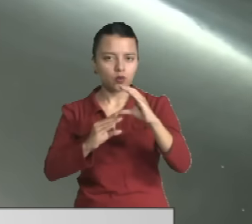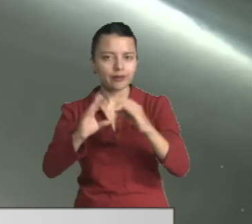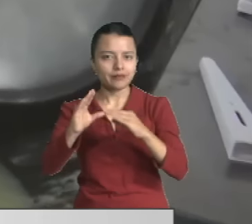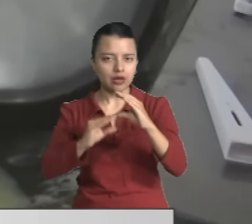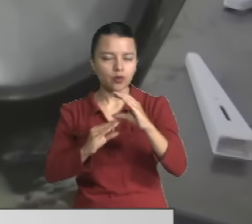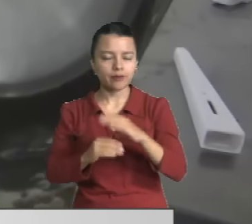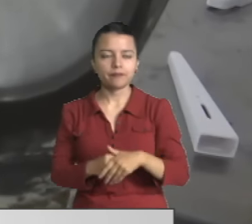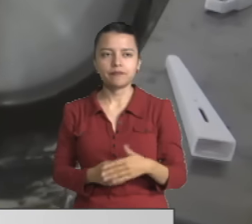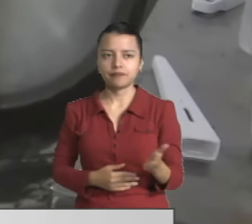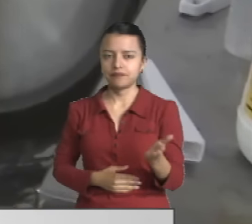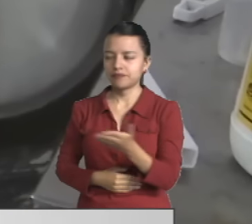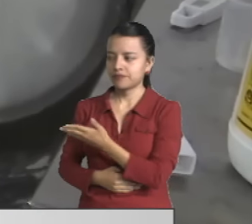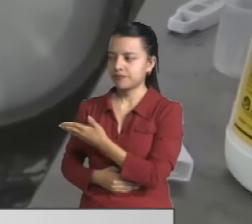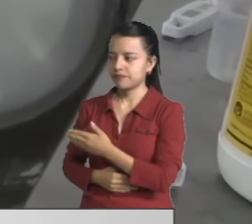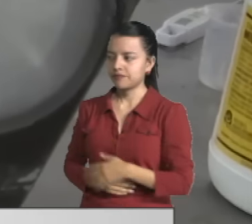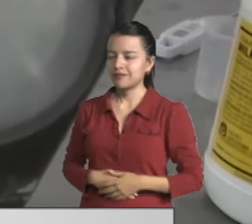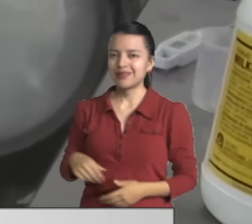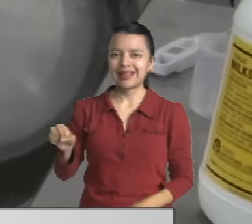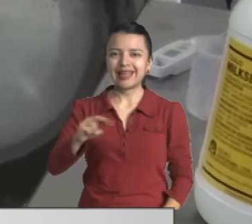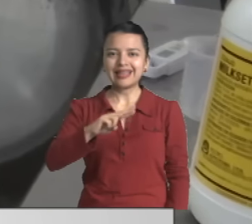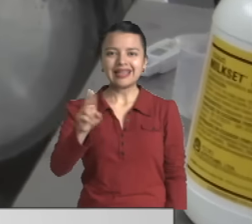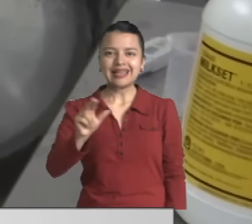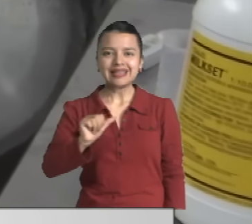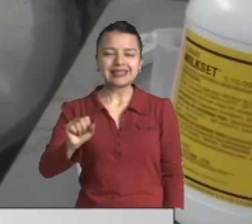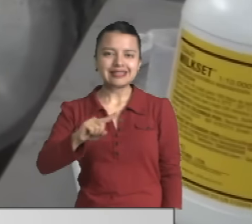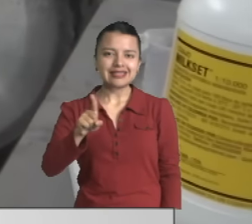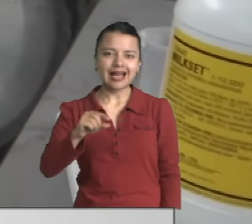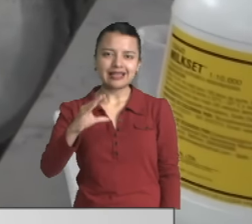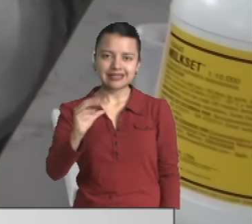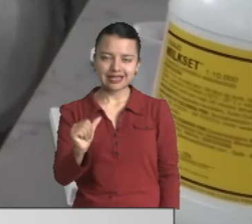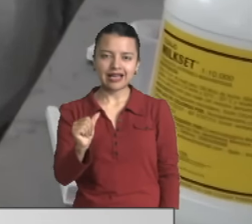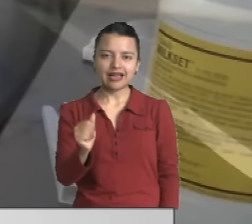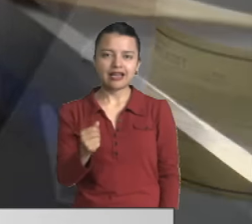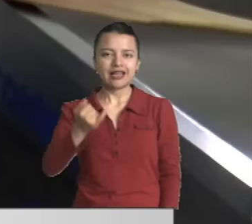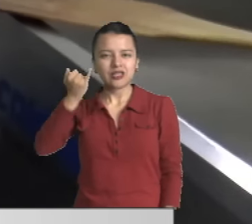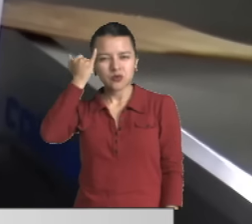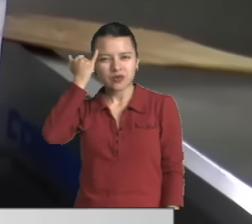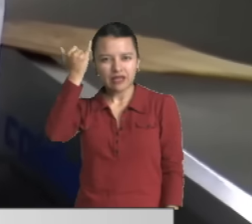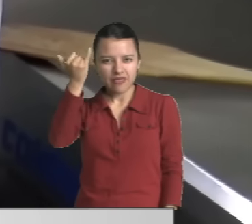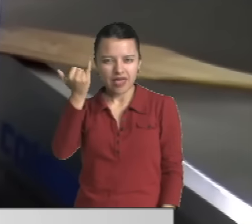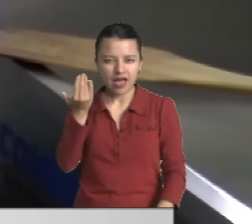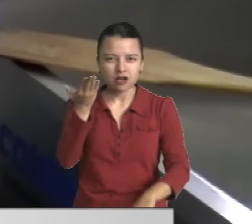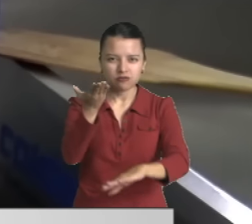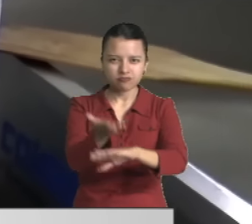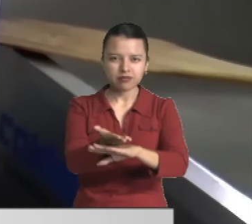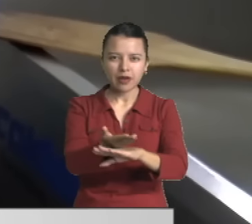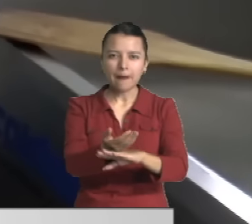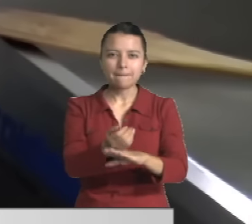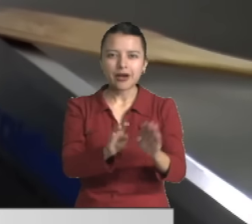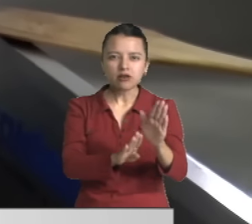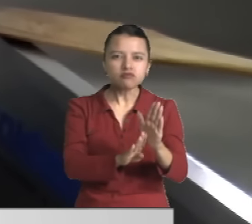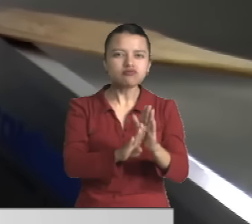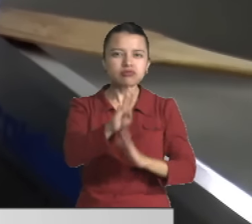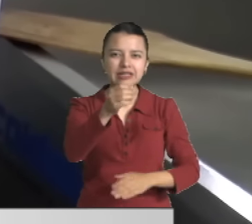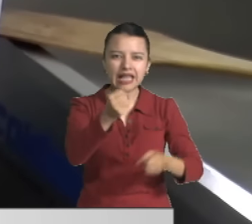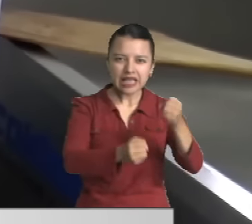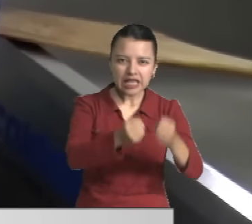convocatoria Sasca Agroindustria Láctea, una iniciativa que busca impulsar la cadena productiva láctea a través de